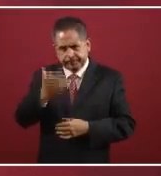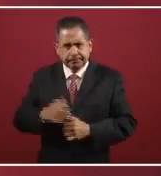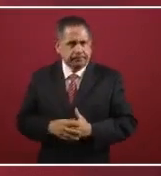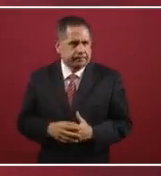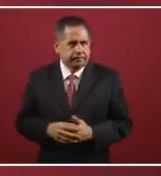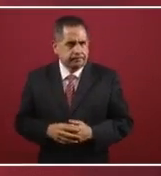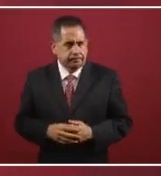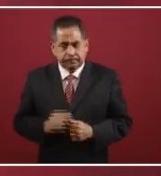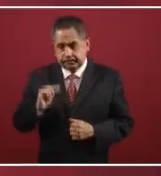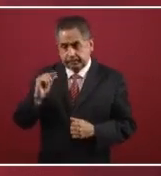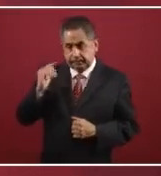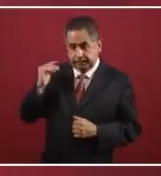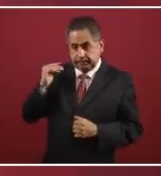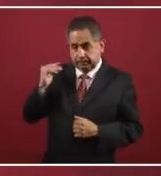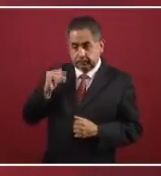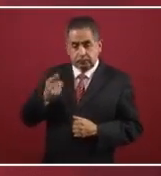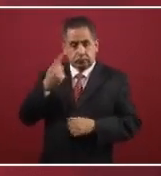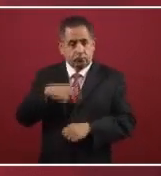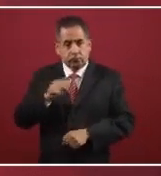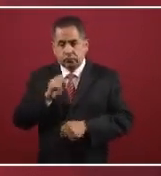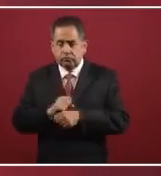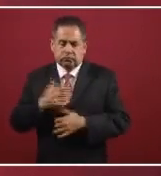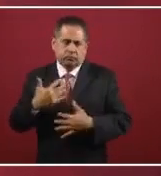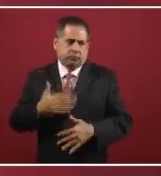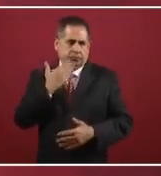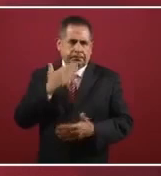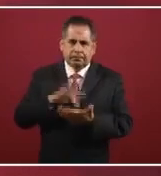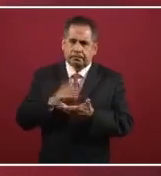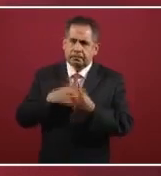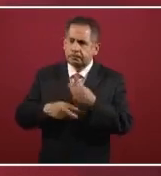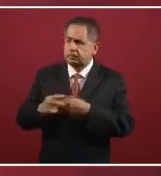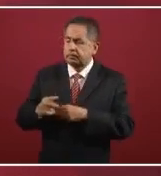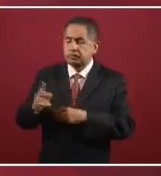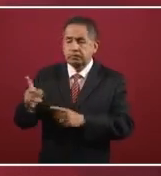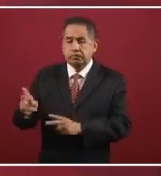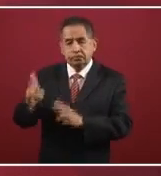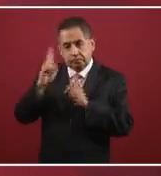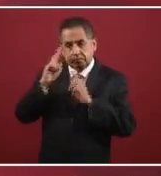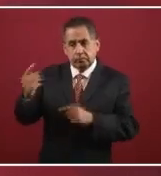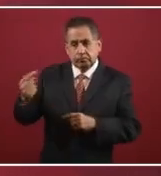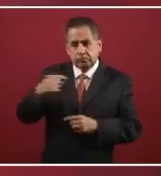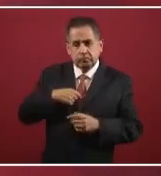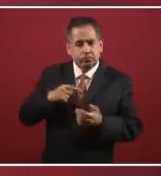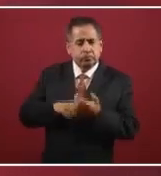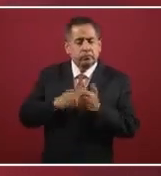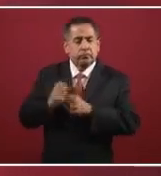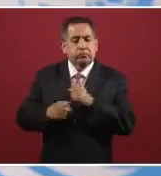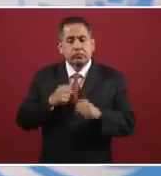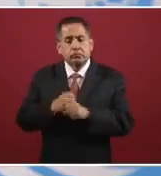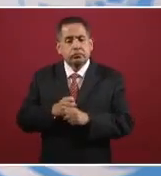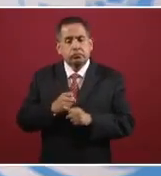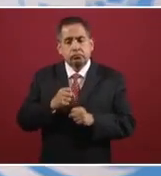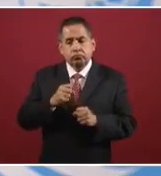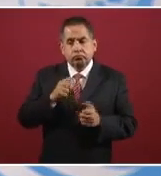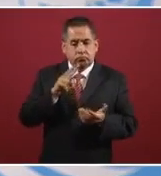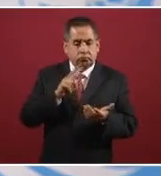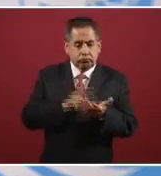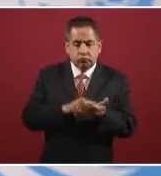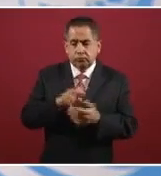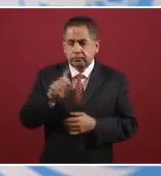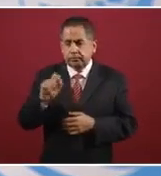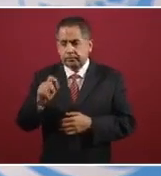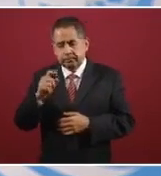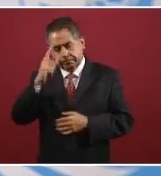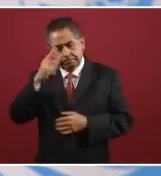Recién, la semana pasada, tuvimos el honor de que nos hayan encomendado a partir de enero del 2020 la presidencia pro